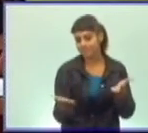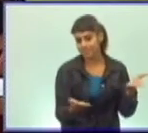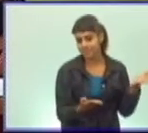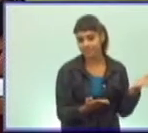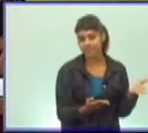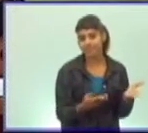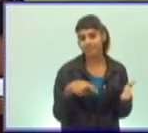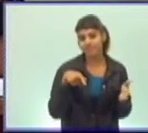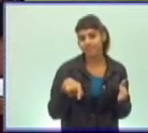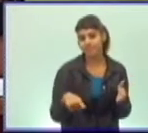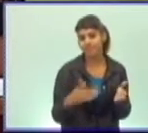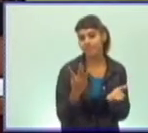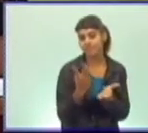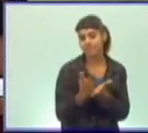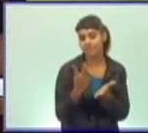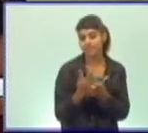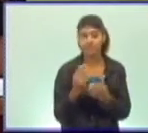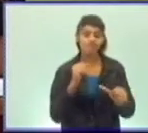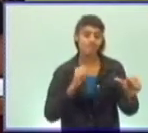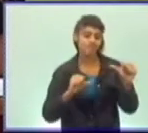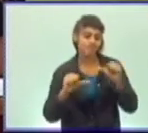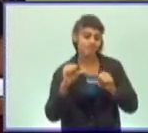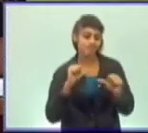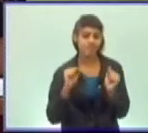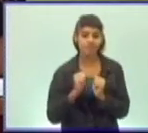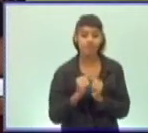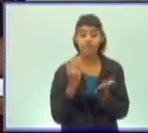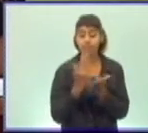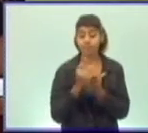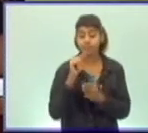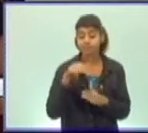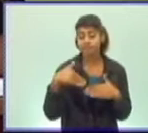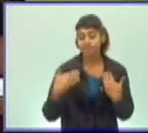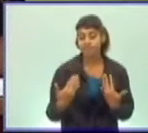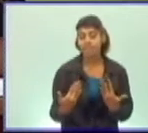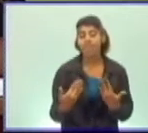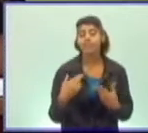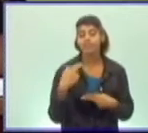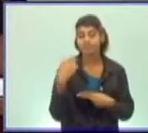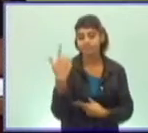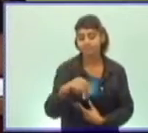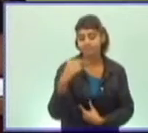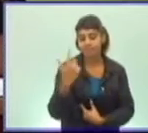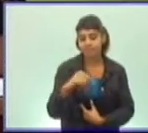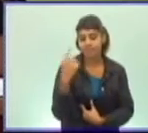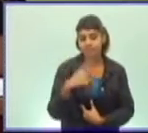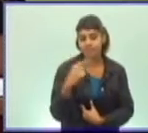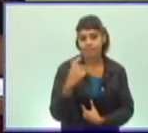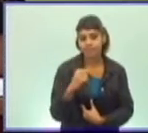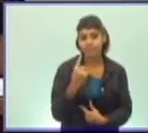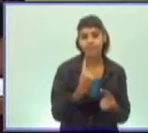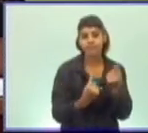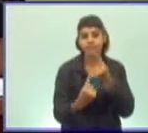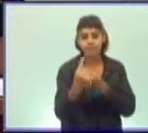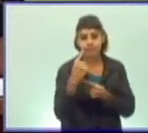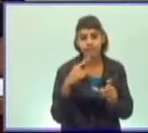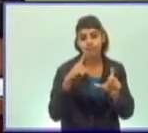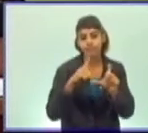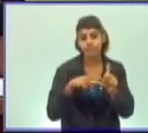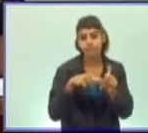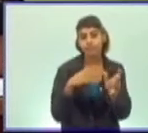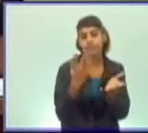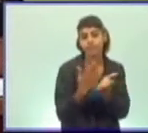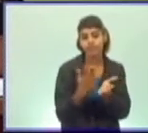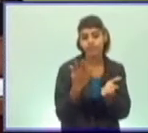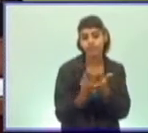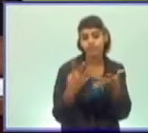a este encuentro con la química. En la clase de hoy vamos a realizar una ejercitación de algunos contenidos estudiados